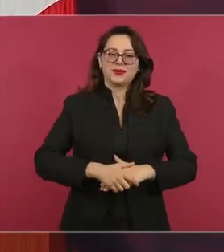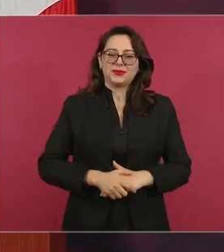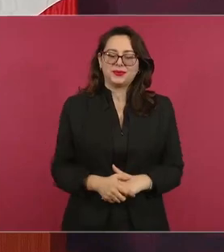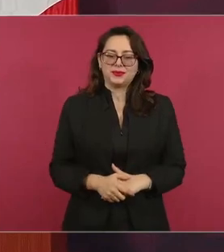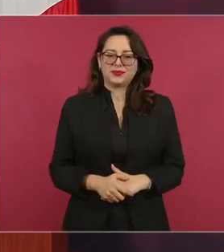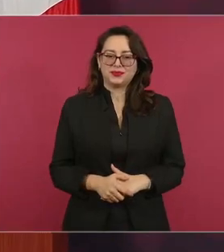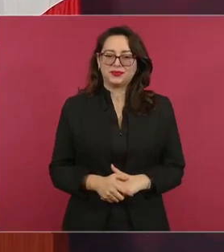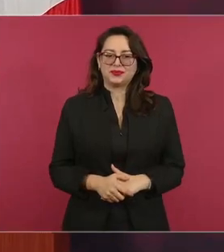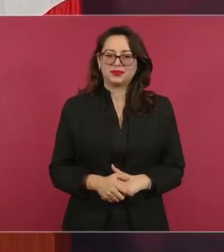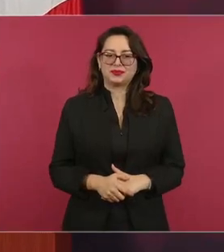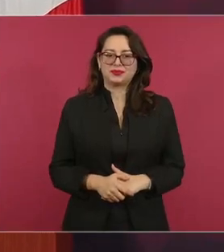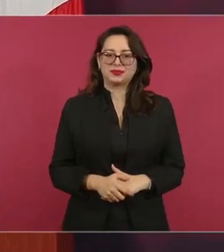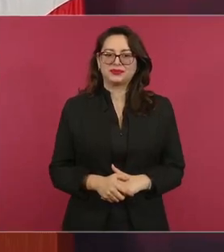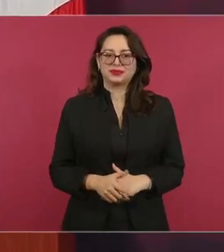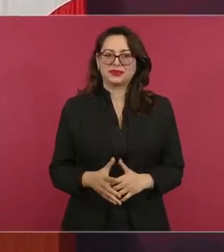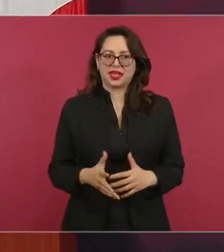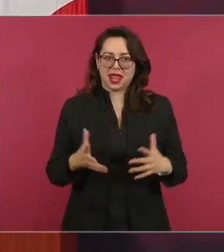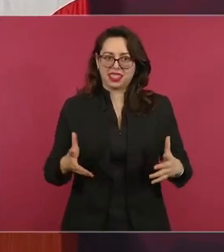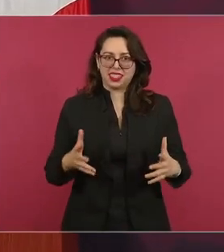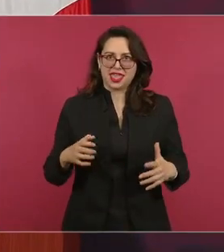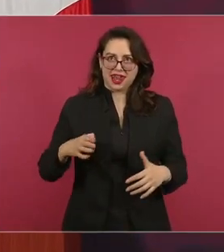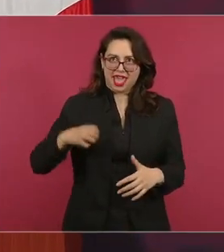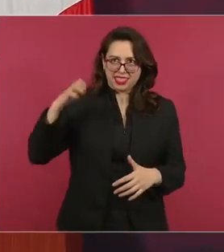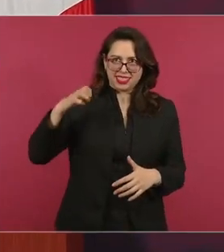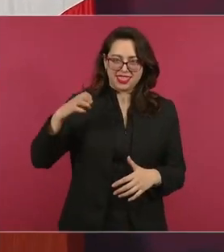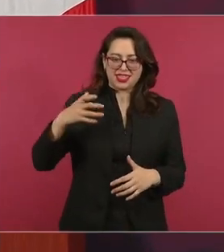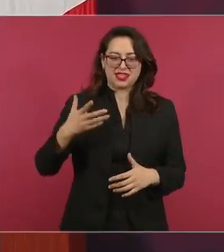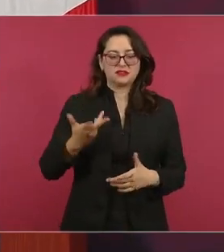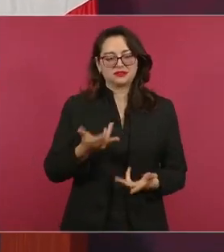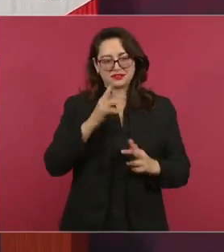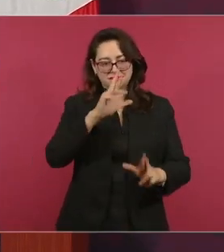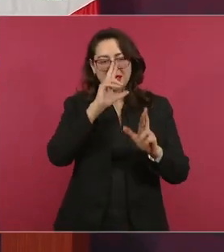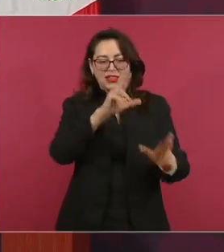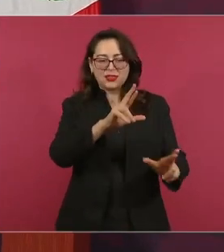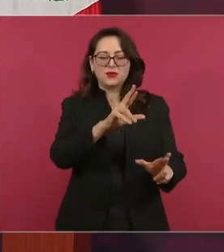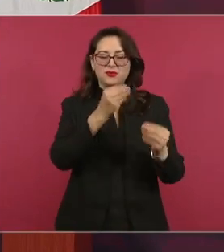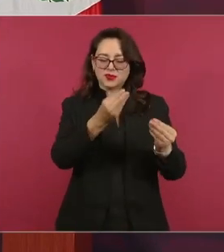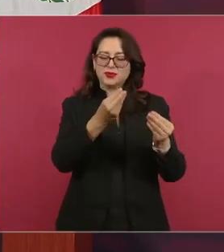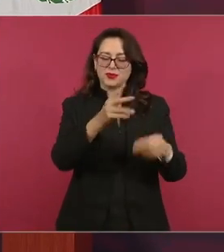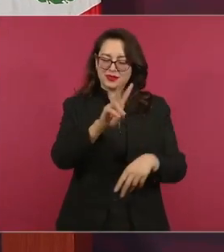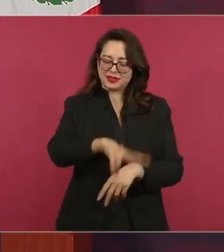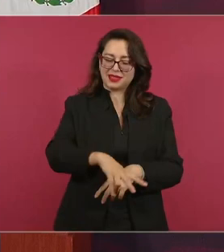es grande y está grande, y lo respeto mucho,